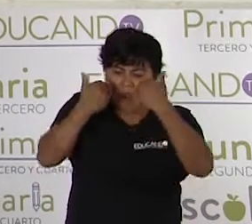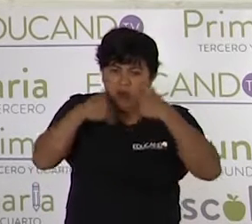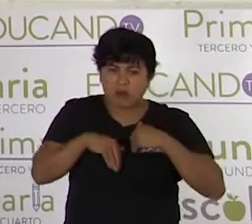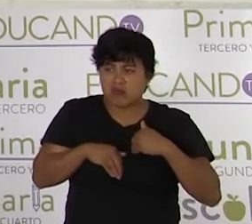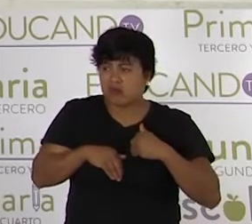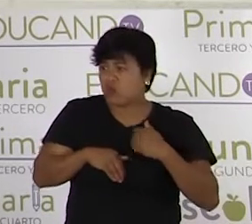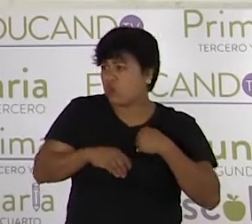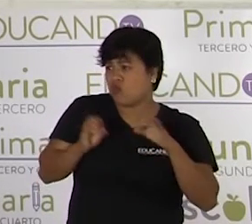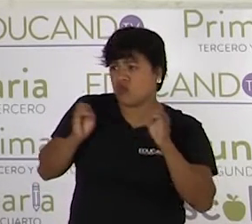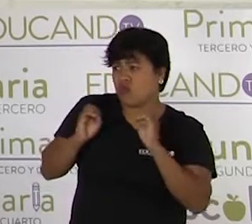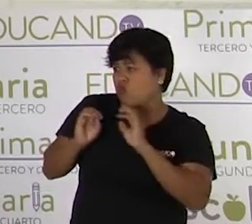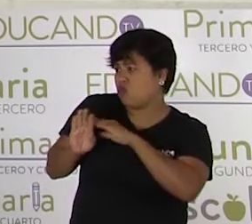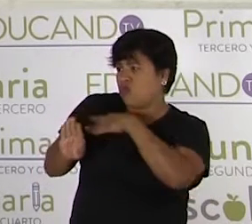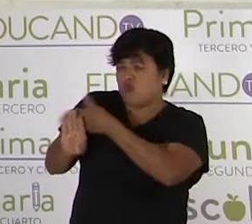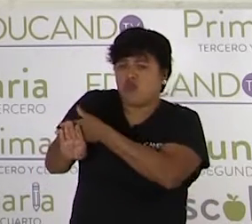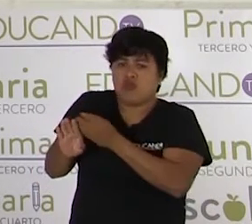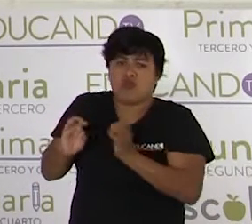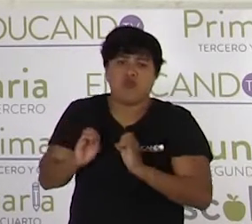no te he hecho nada?